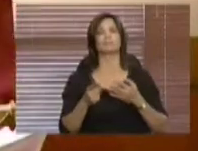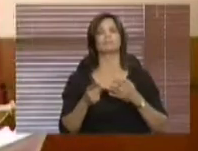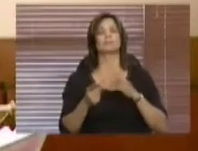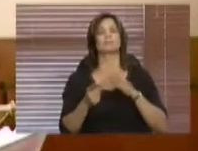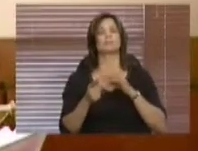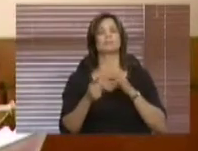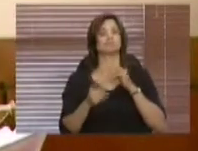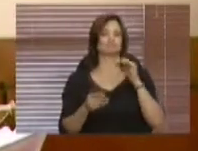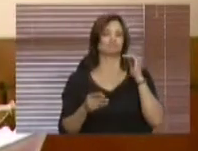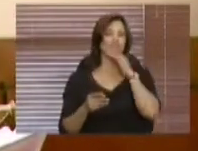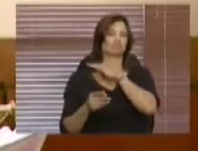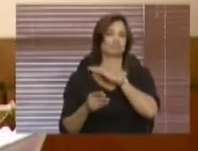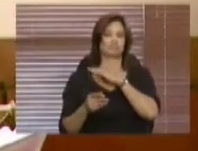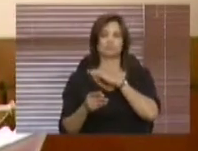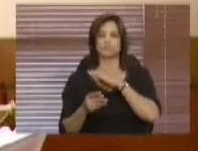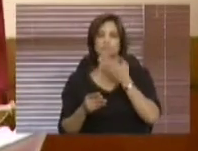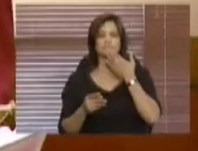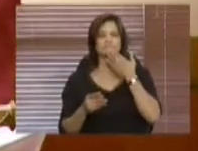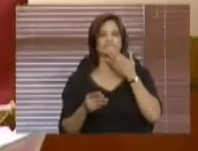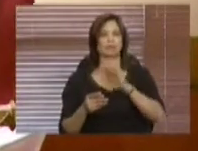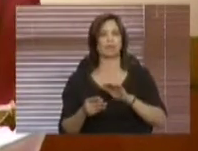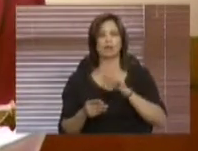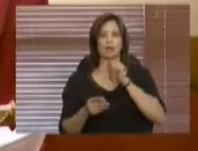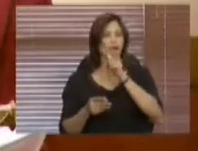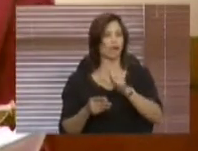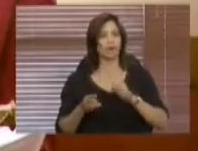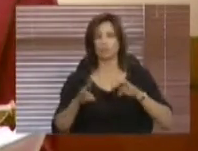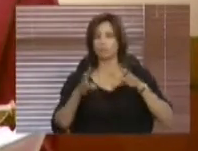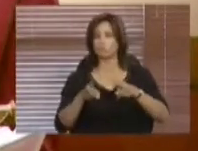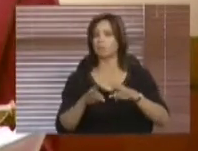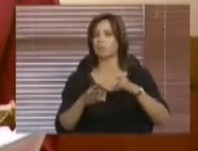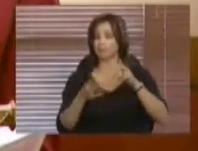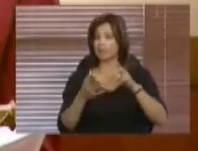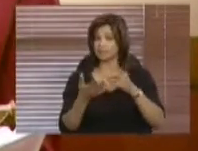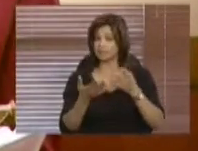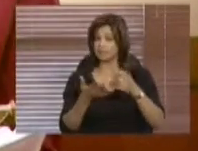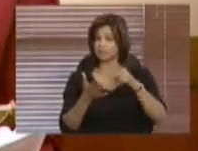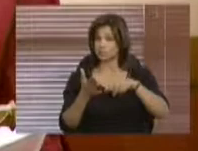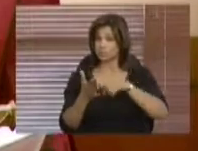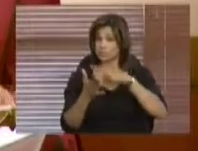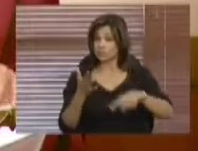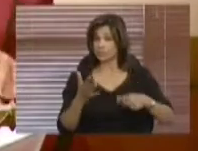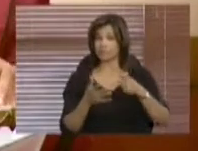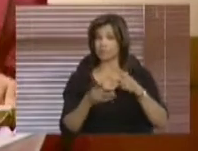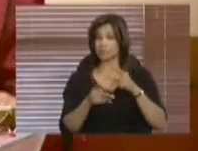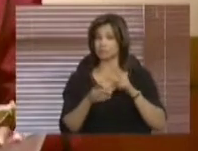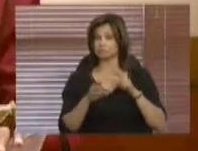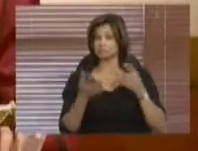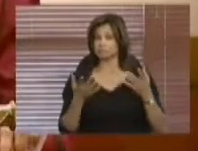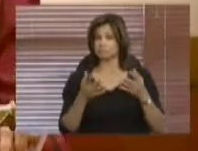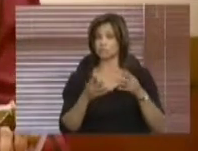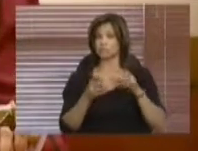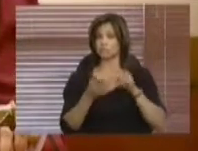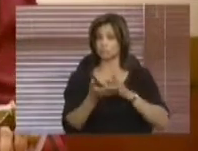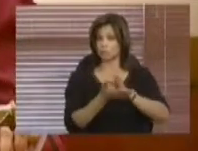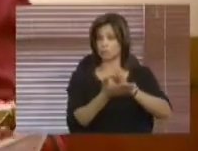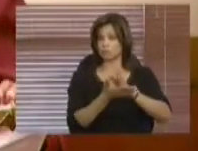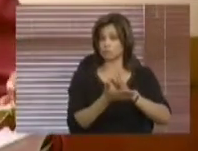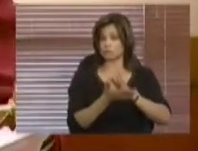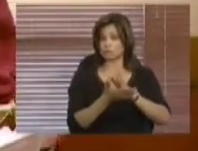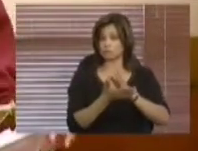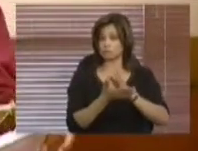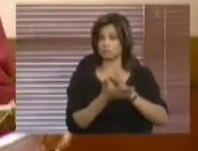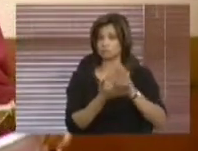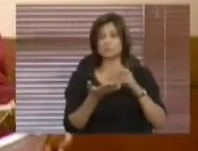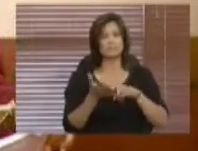una mentira descomunal. Esa no es la forma de criticar las decisiones judiciales en un Estado de Derecho. Se